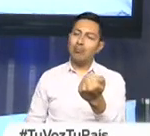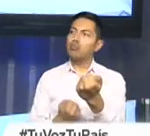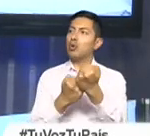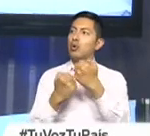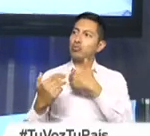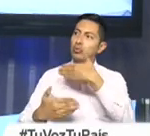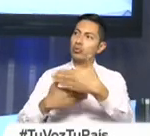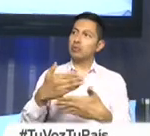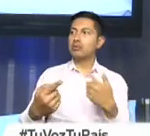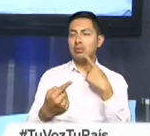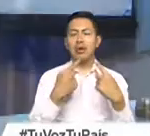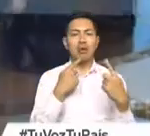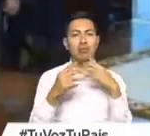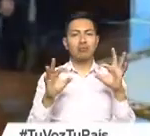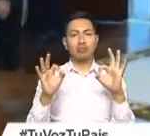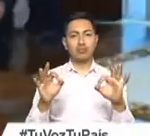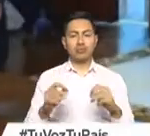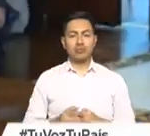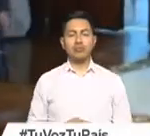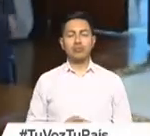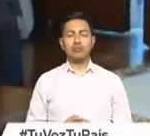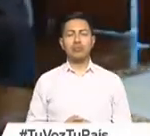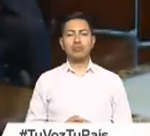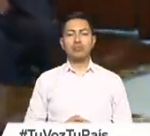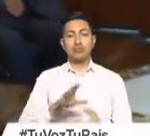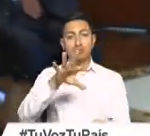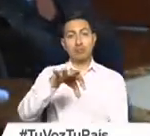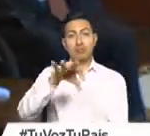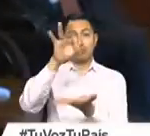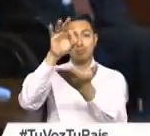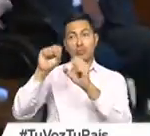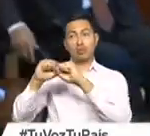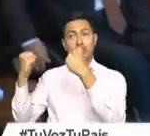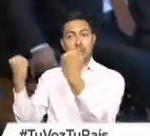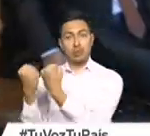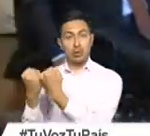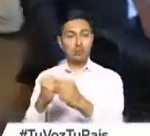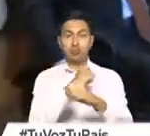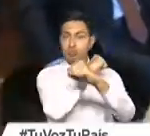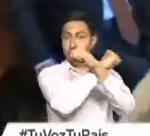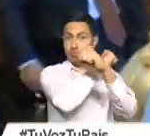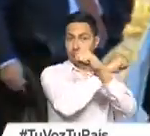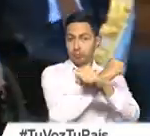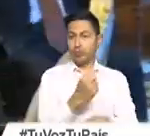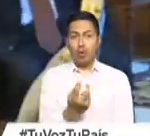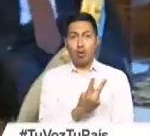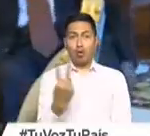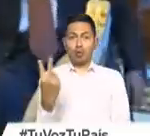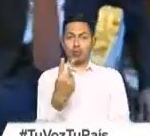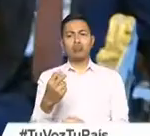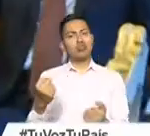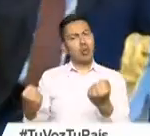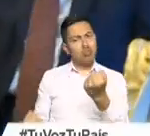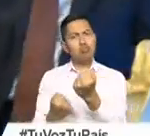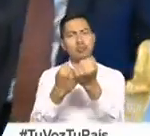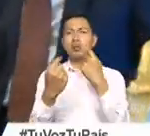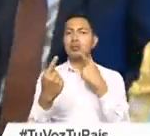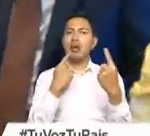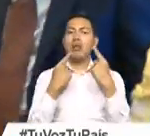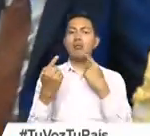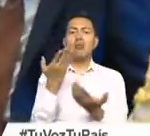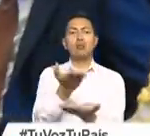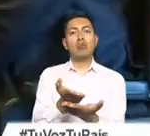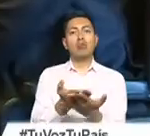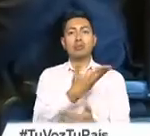proceso de diálogo. Los representantes del socialismo y el comunismo apoyan el diálogo propuesto por el presidente Lenín